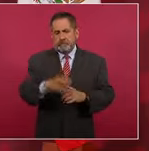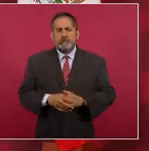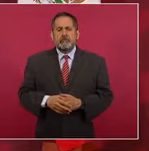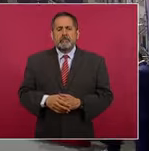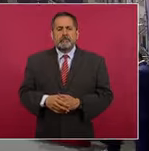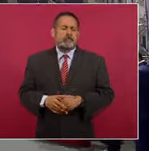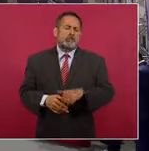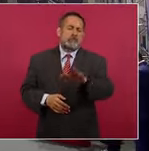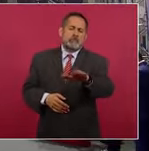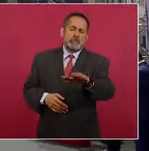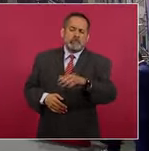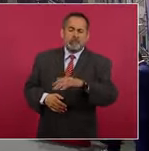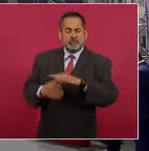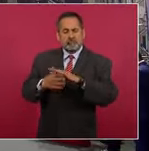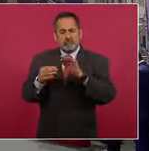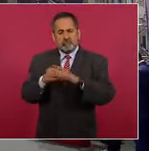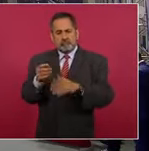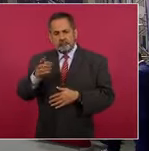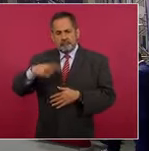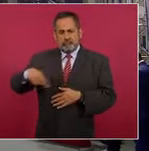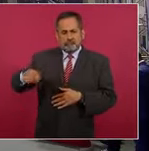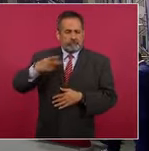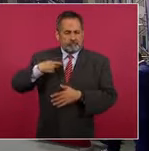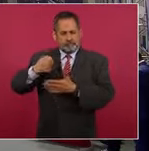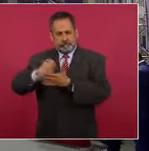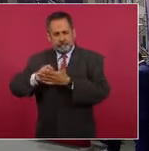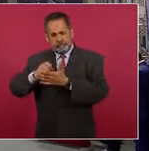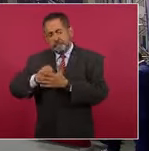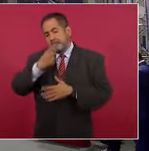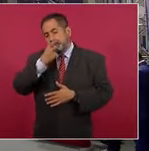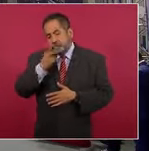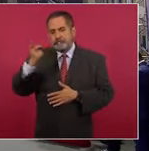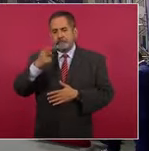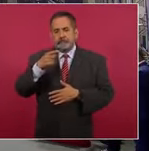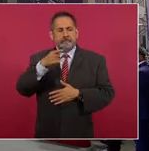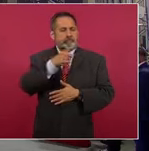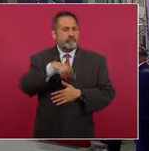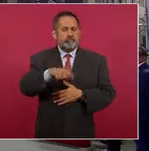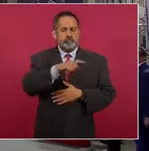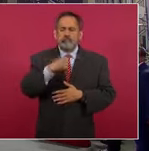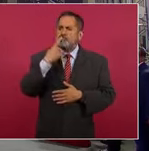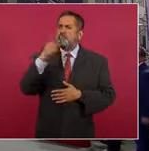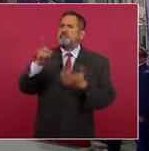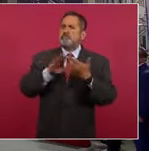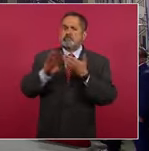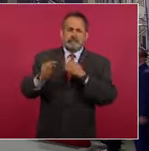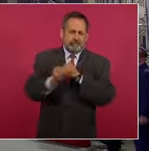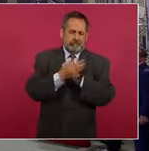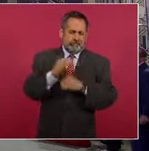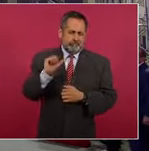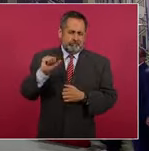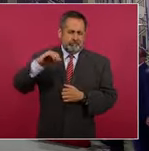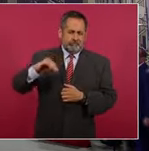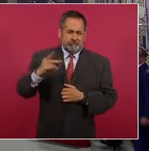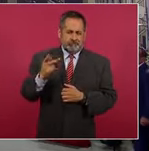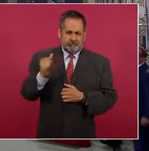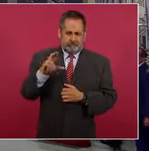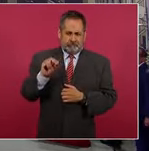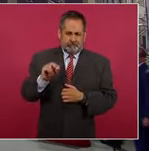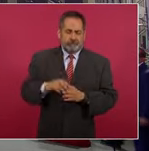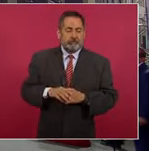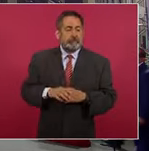que mencionan los, bueno, estas personas activistas que han dicho que se han promovido estos amparos es que los anteriores fueron